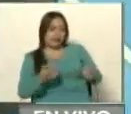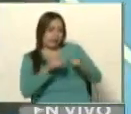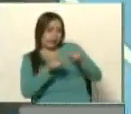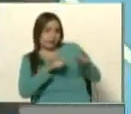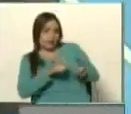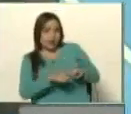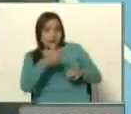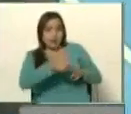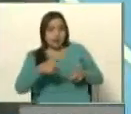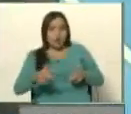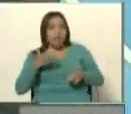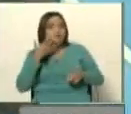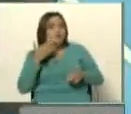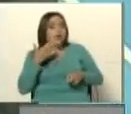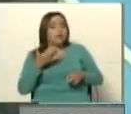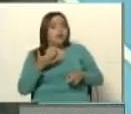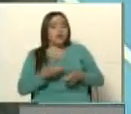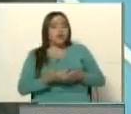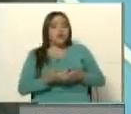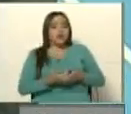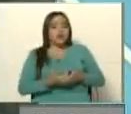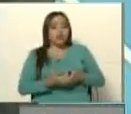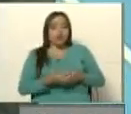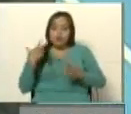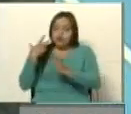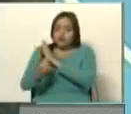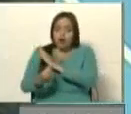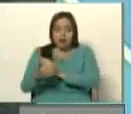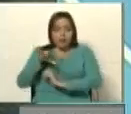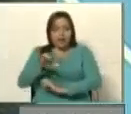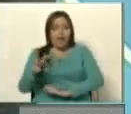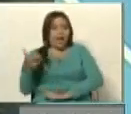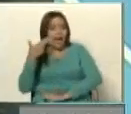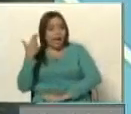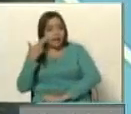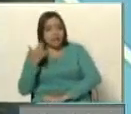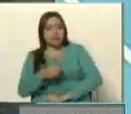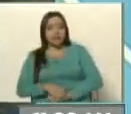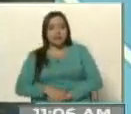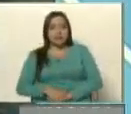los haitianos que huyen de su país todos los días, embarcaciones